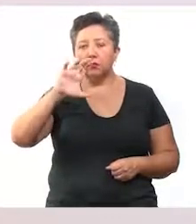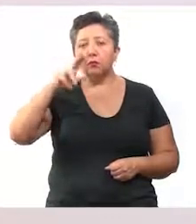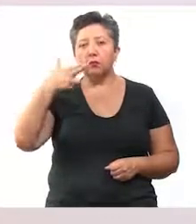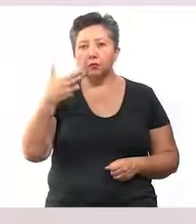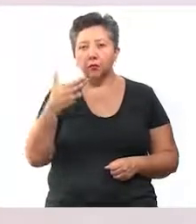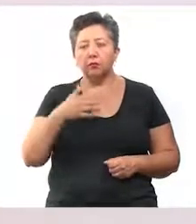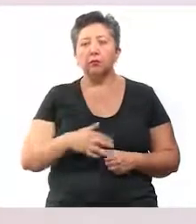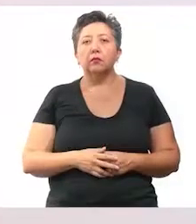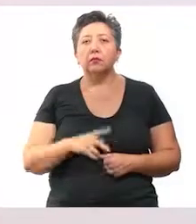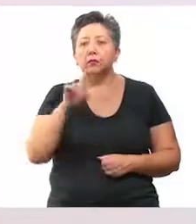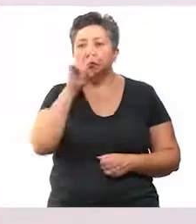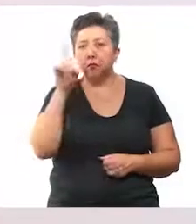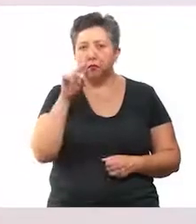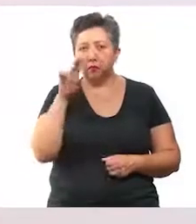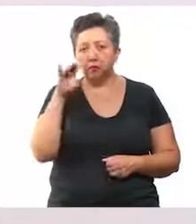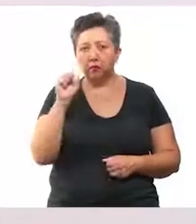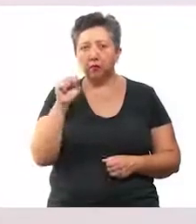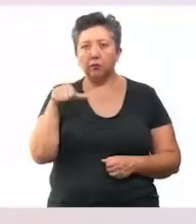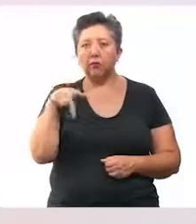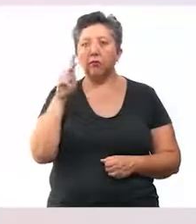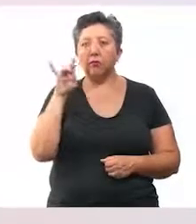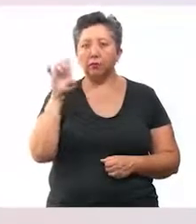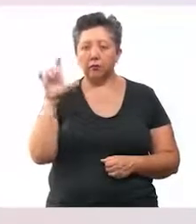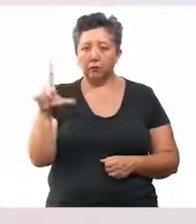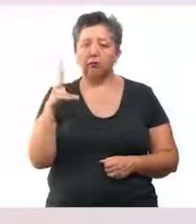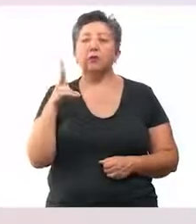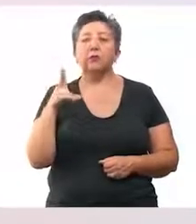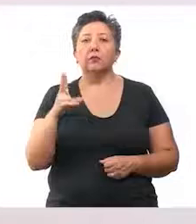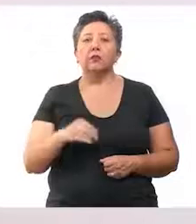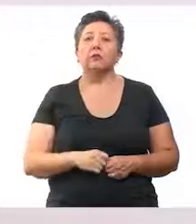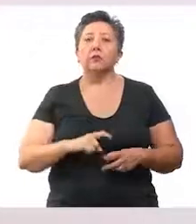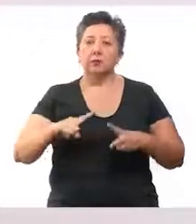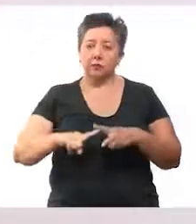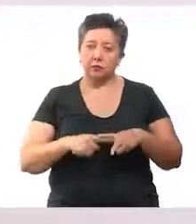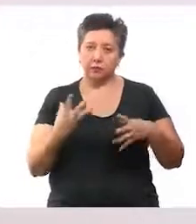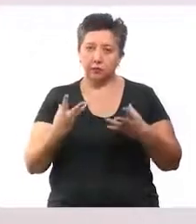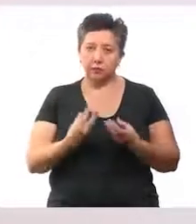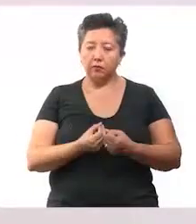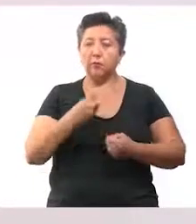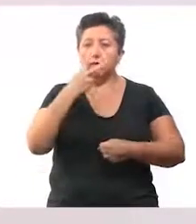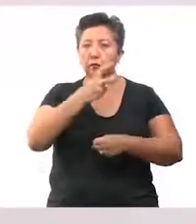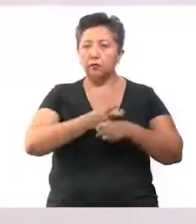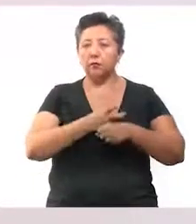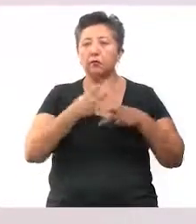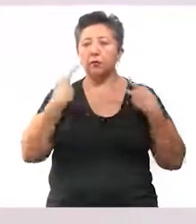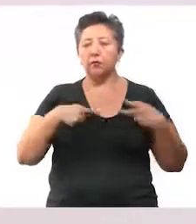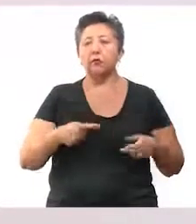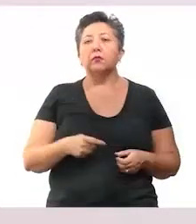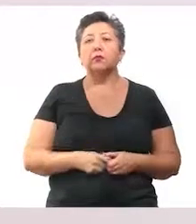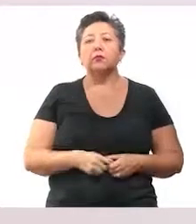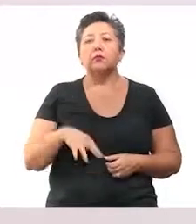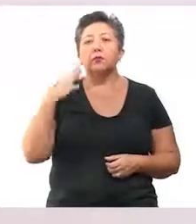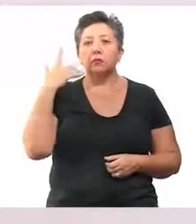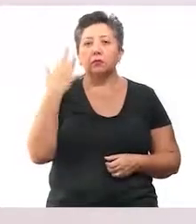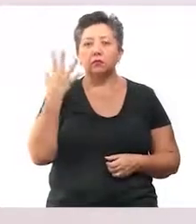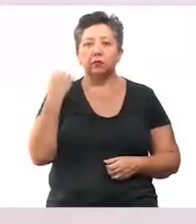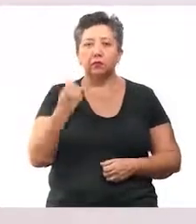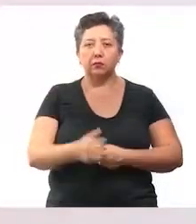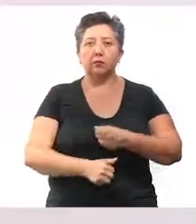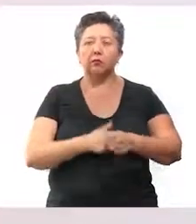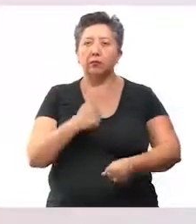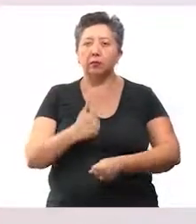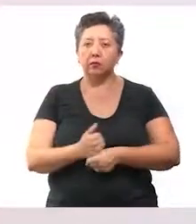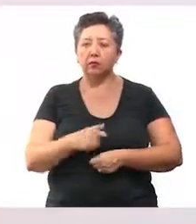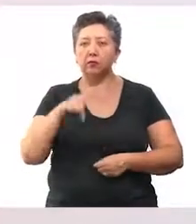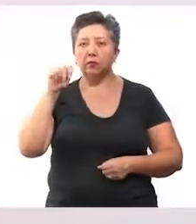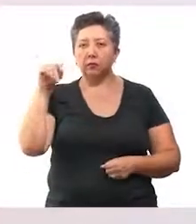Yaxcabá, Zucacap y Aquil. También iniciaremos la segunda dosis para personas de 50 a 59